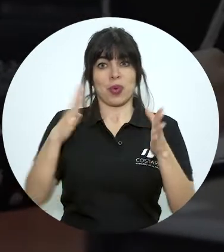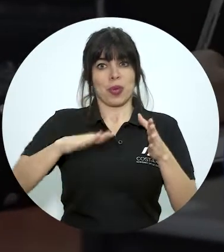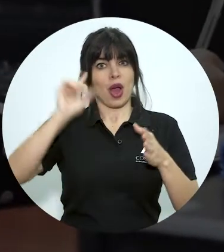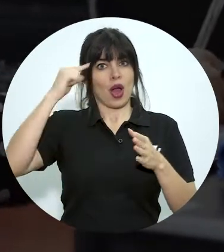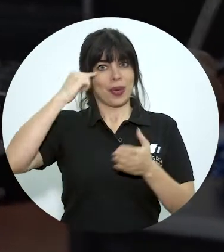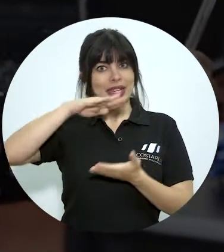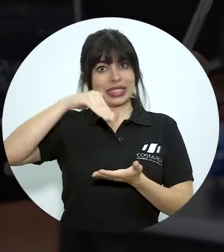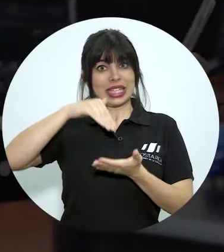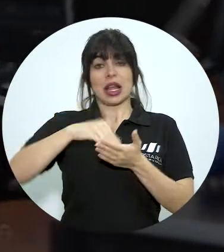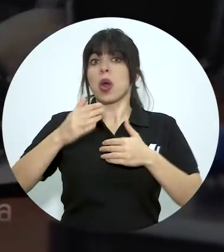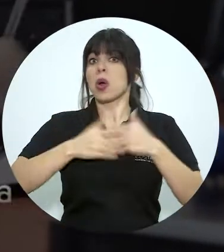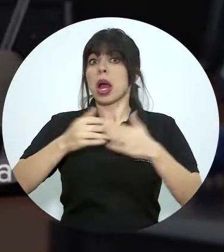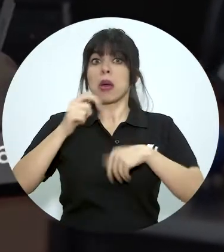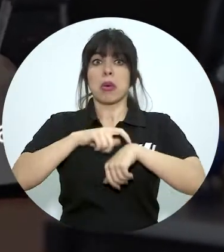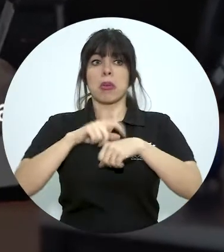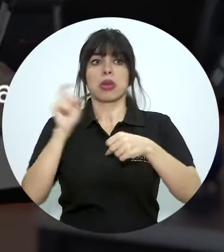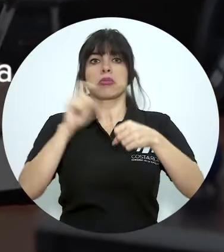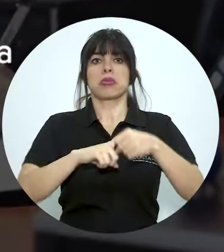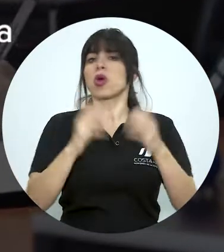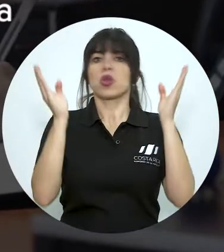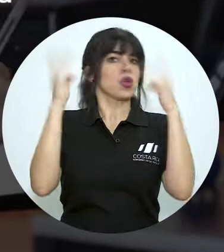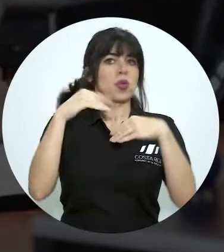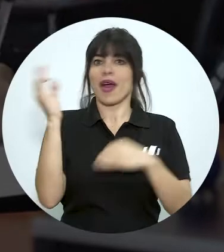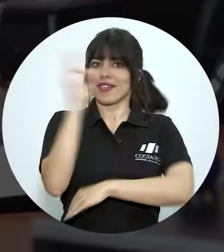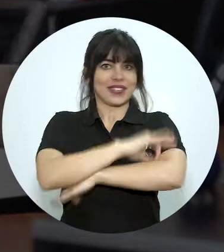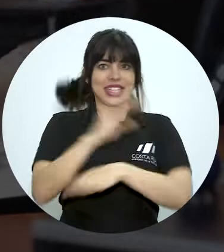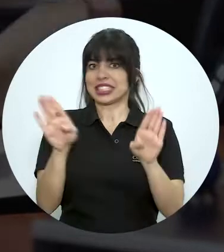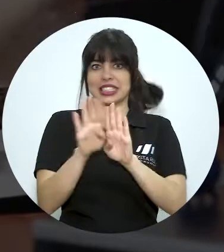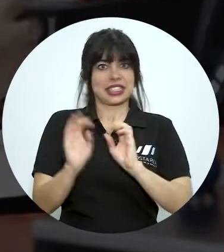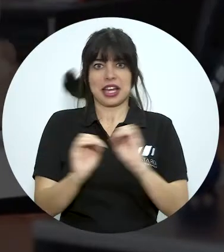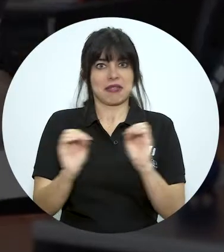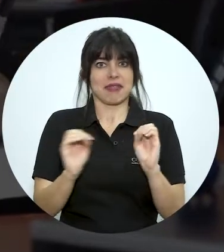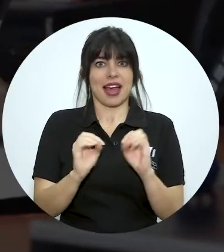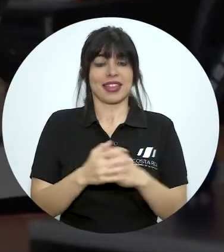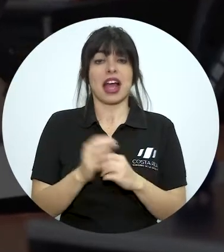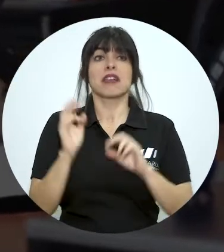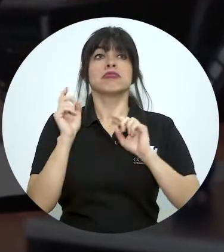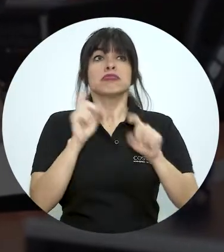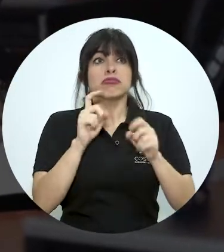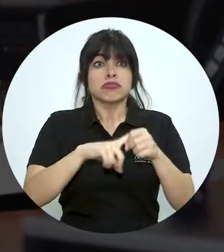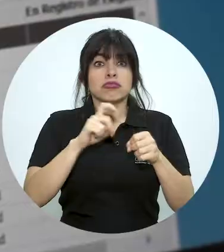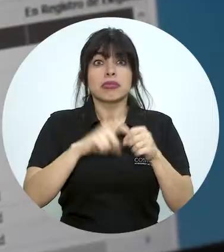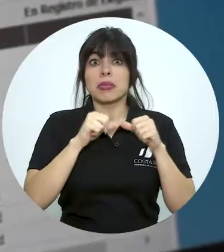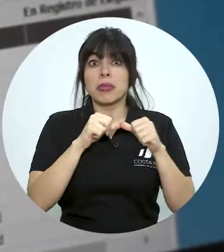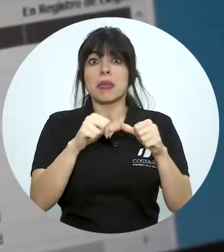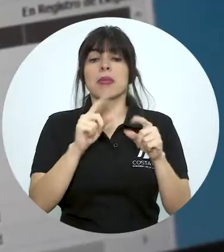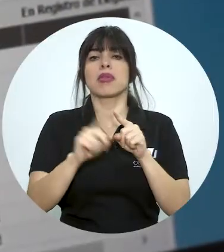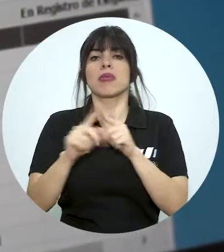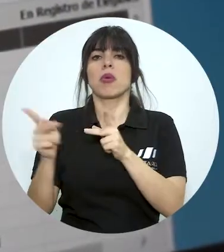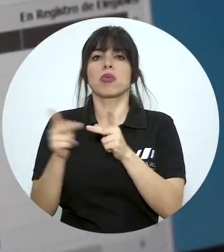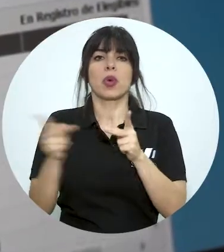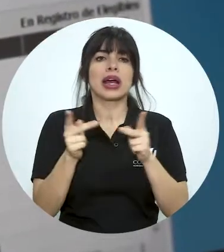y reclutarse en cualquier momento sin fecha de cierre. El reclutamiento permanente está disponible para las clases de